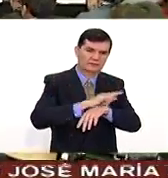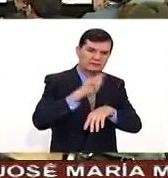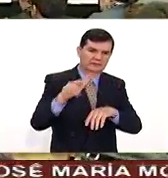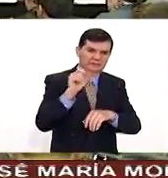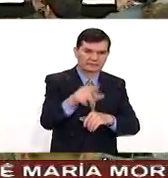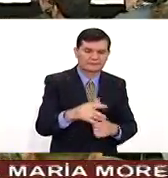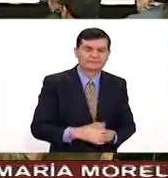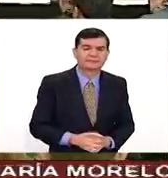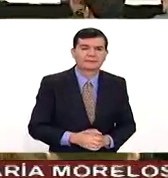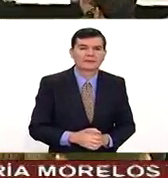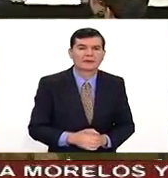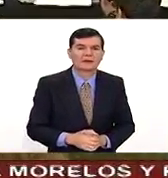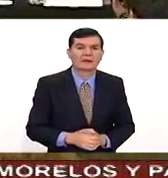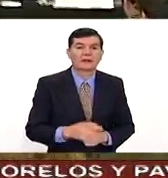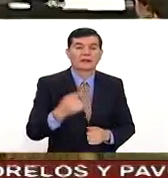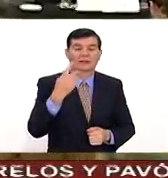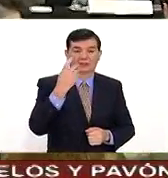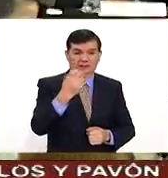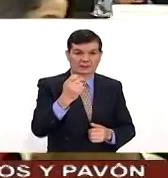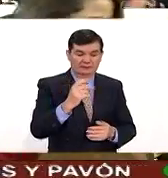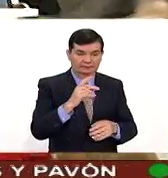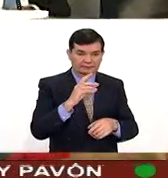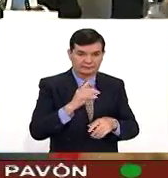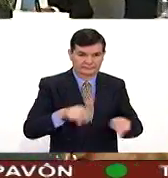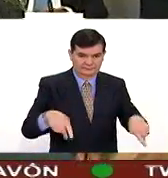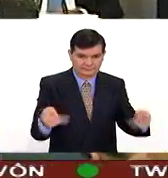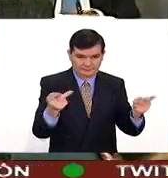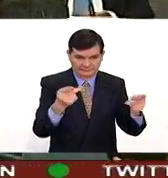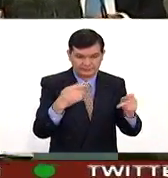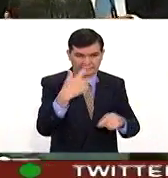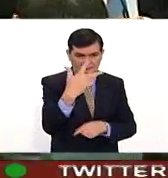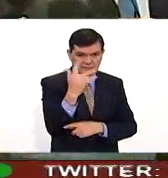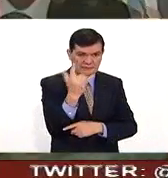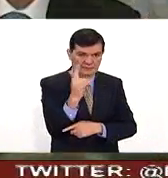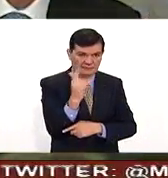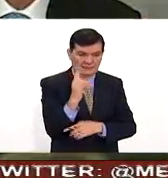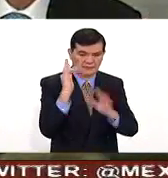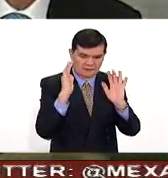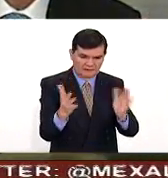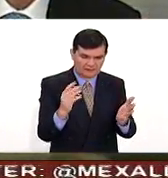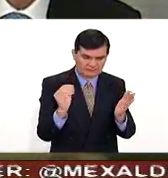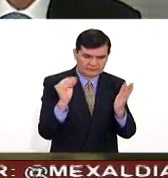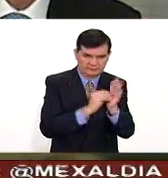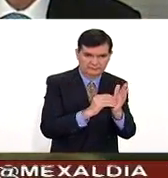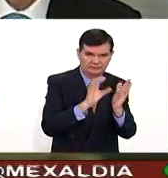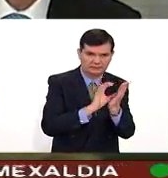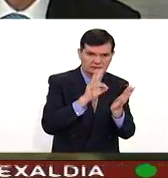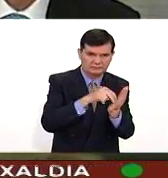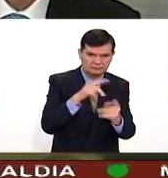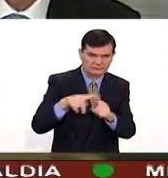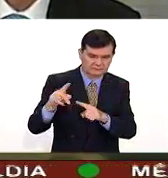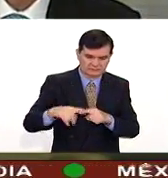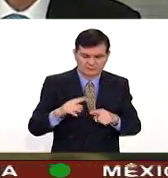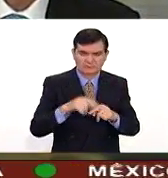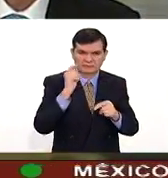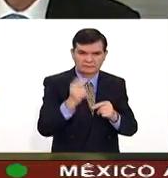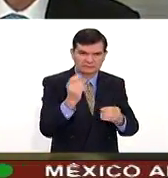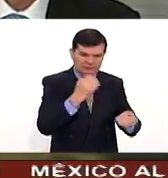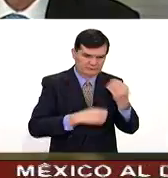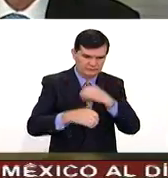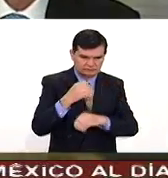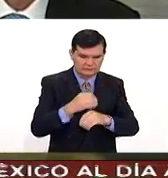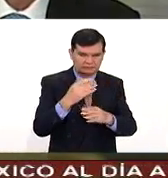envergadura. Dijo que las licitaciones anunciadas el 8 de julio ya están en curso, mientras que las relativas a las